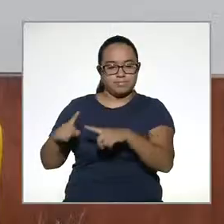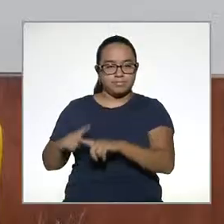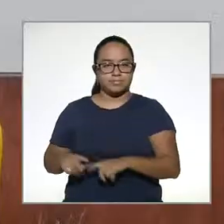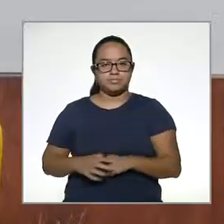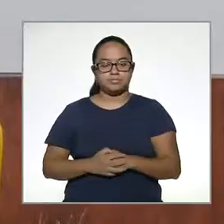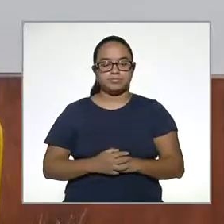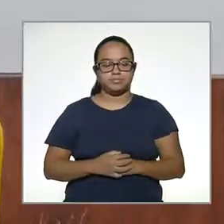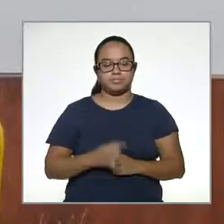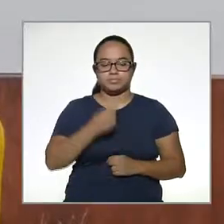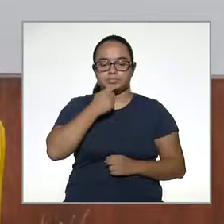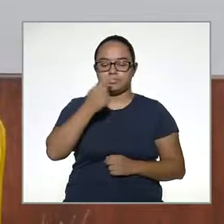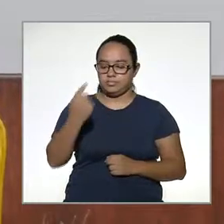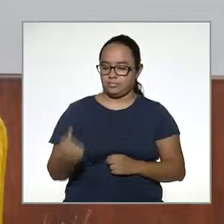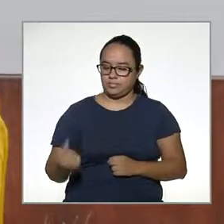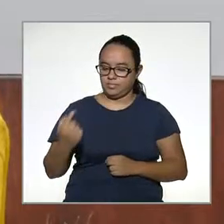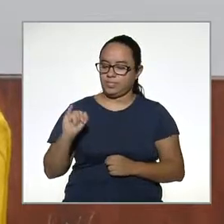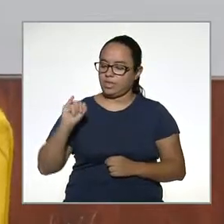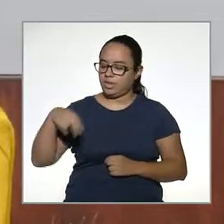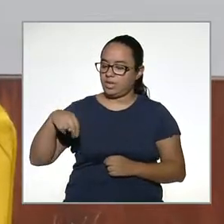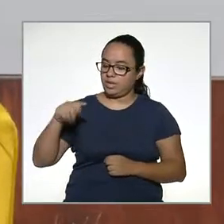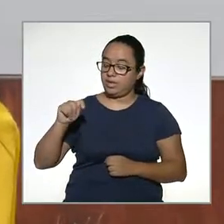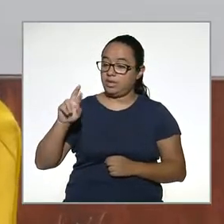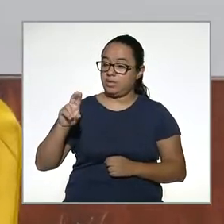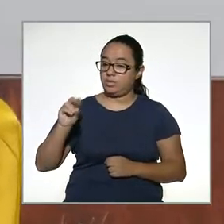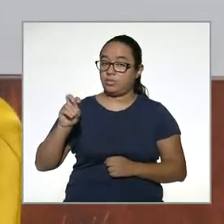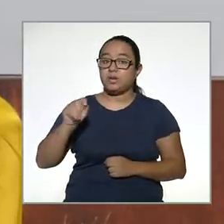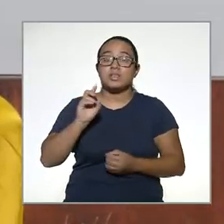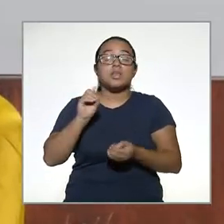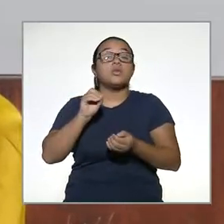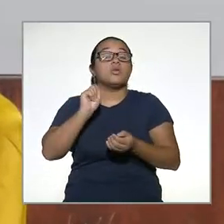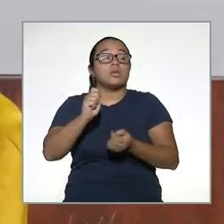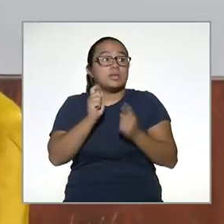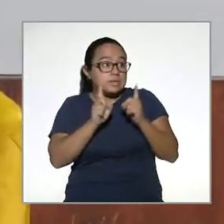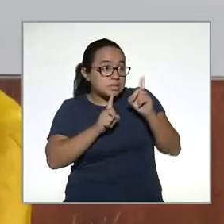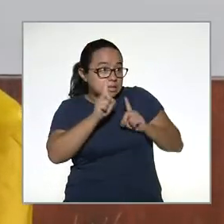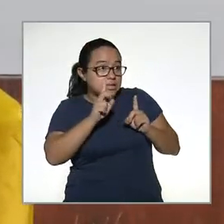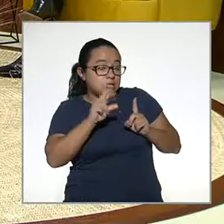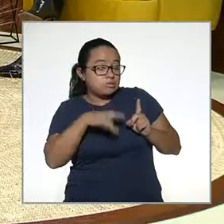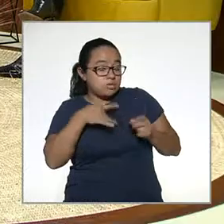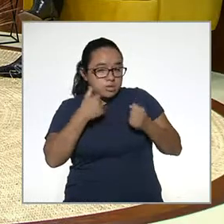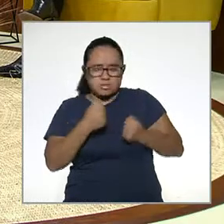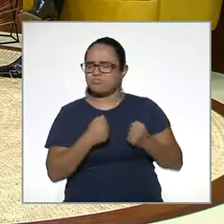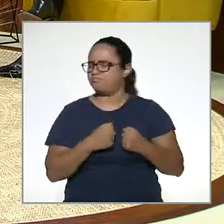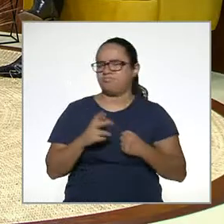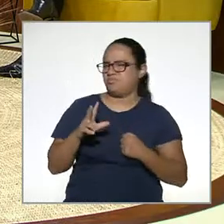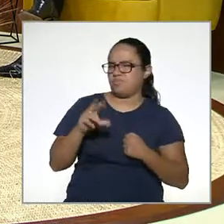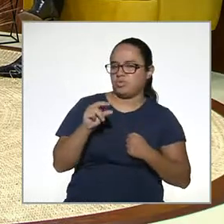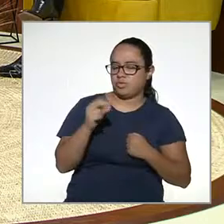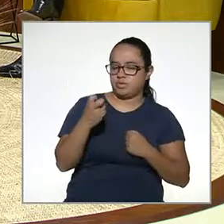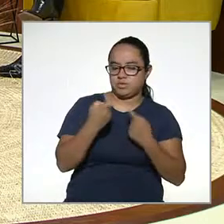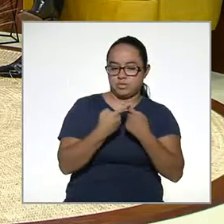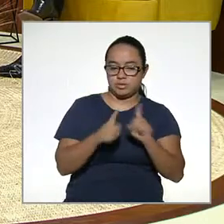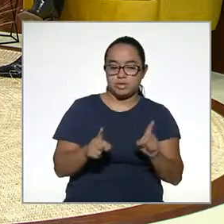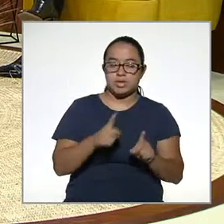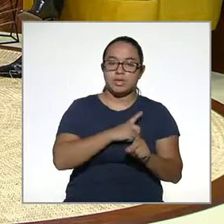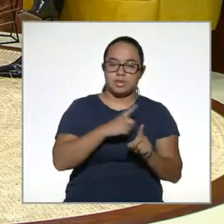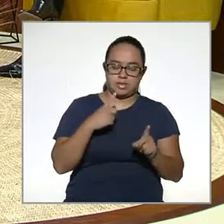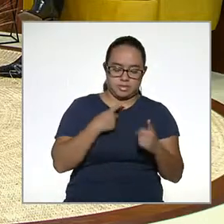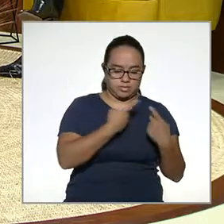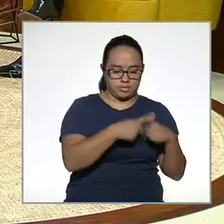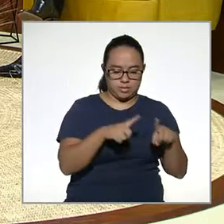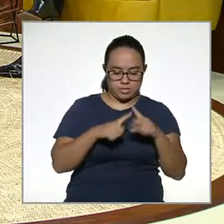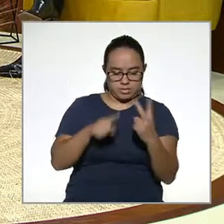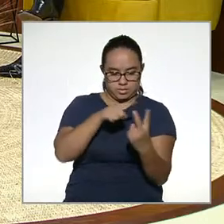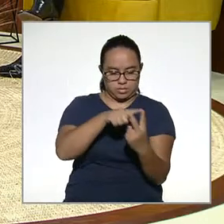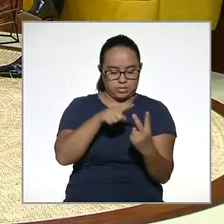introvertido es inseguro? No, es que esa es la diferencia, creo que es importante diferenciar estas